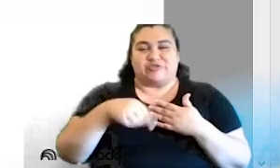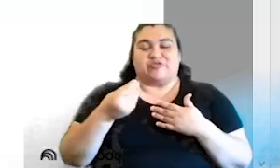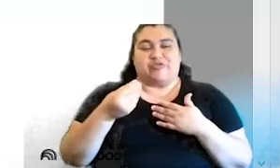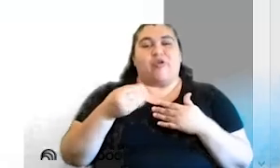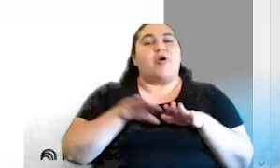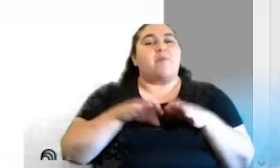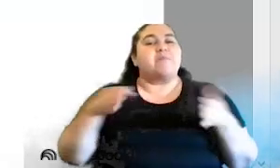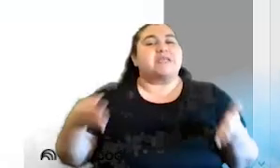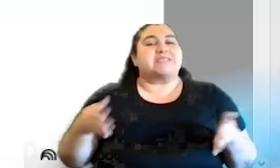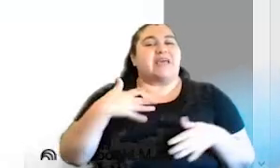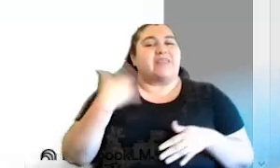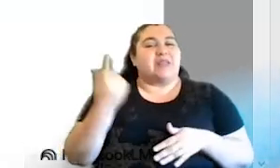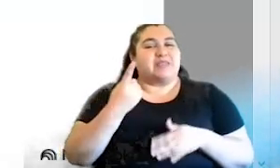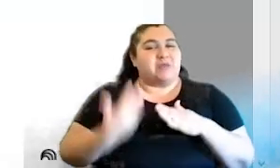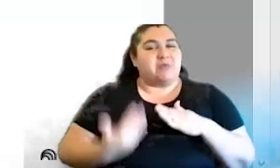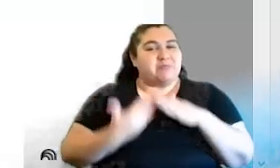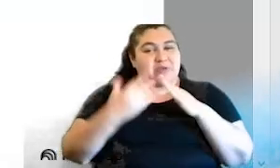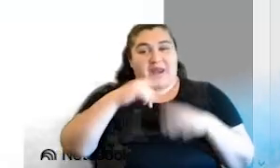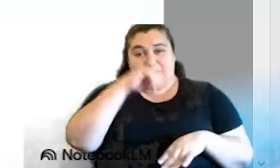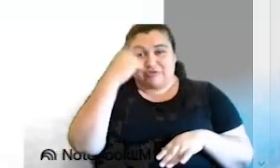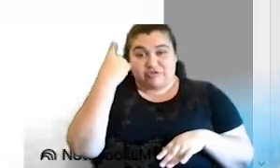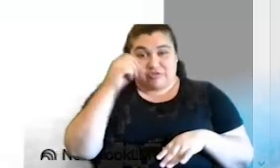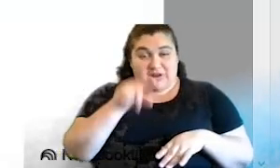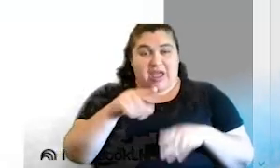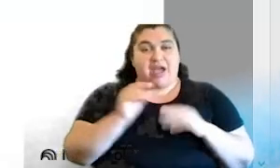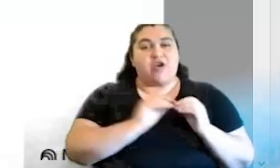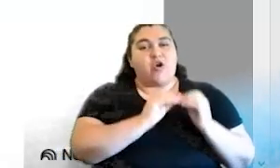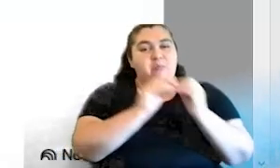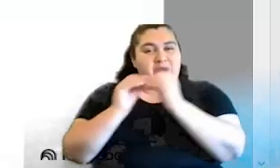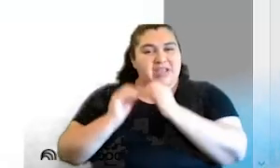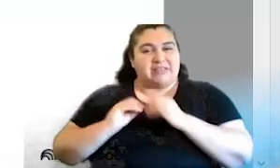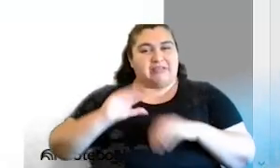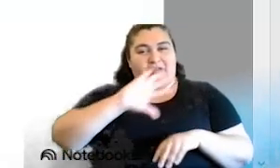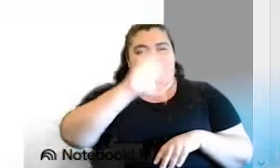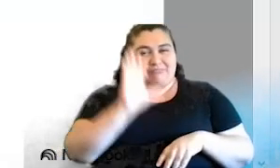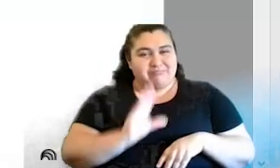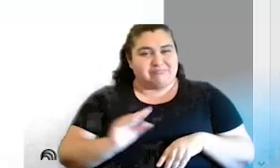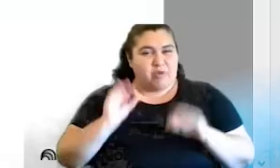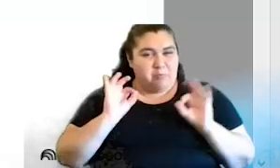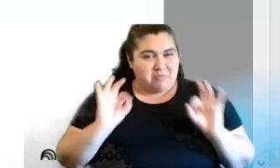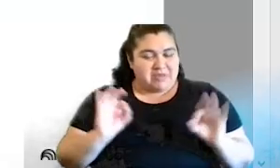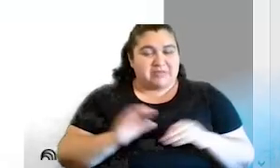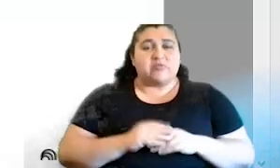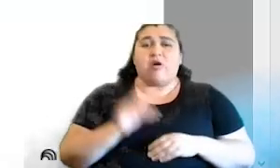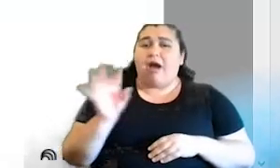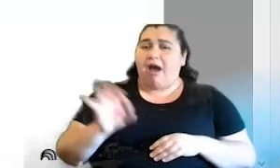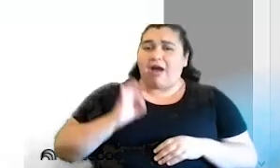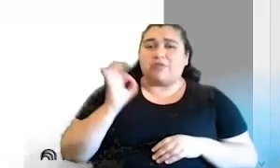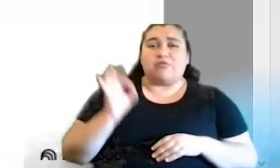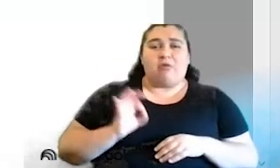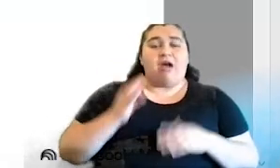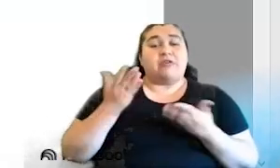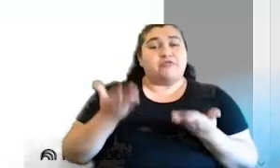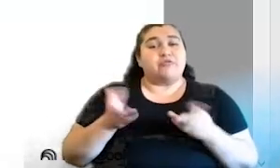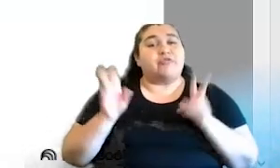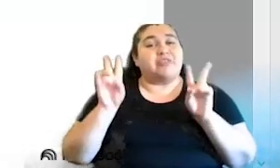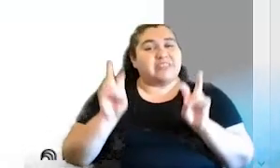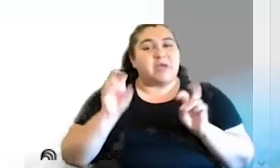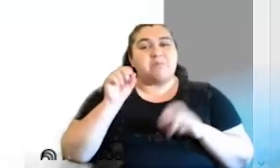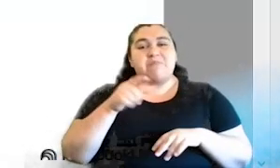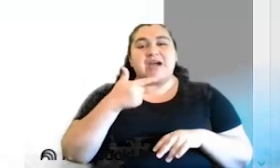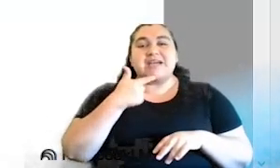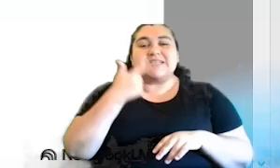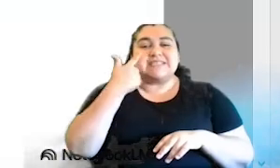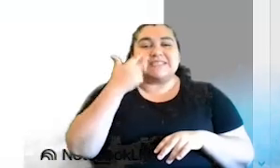Directiva Nacional para compañeros y compañeras de todo el país. Como todos los años, hoy nos toca el tema